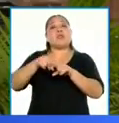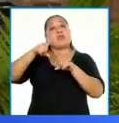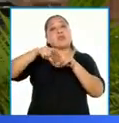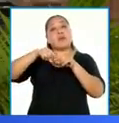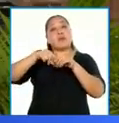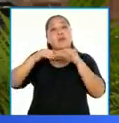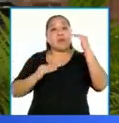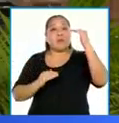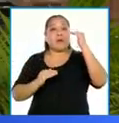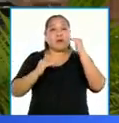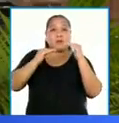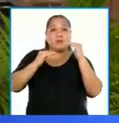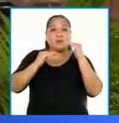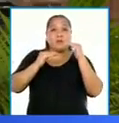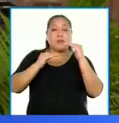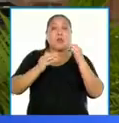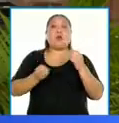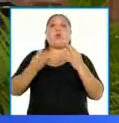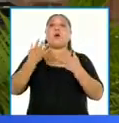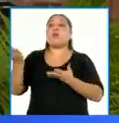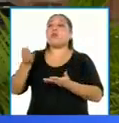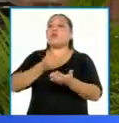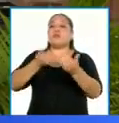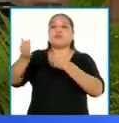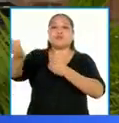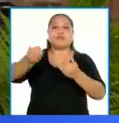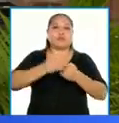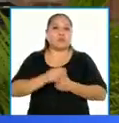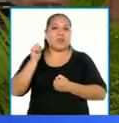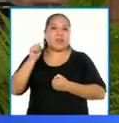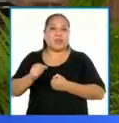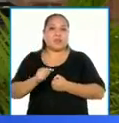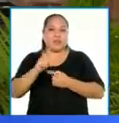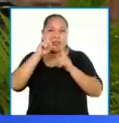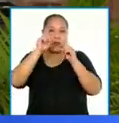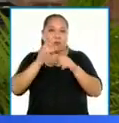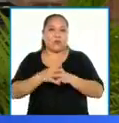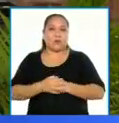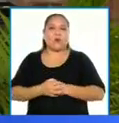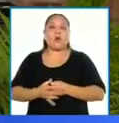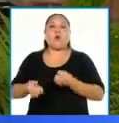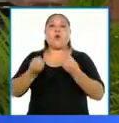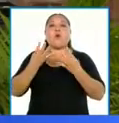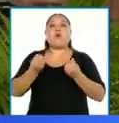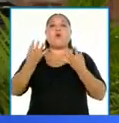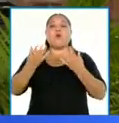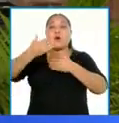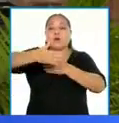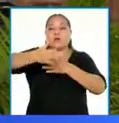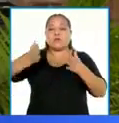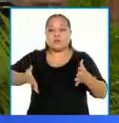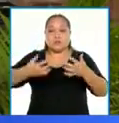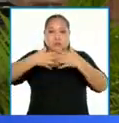cerrar la brecha, de la oferta. Y ahí es la pregunta, ¿cuántas plantas,